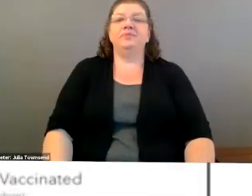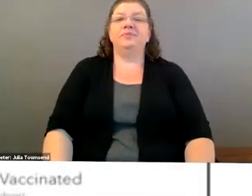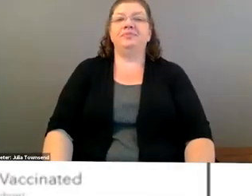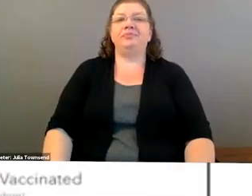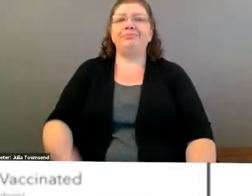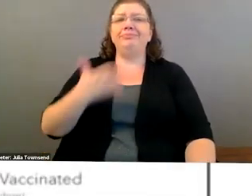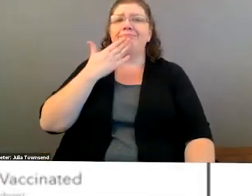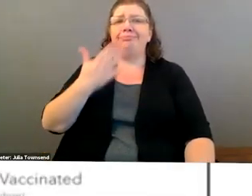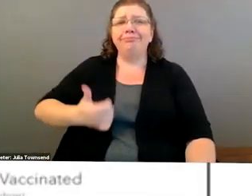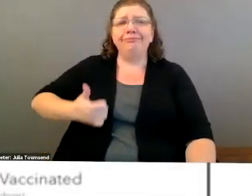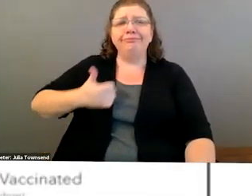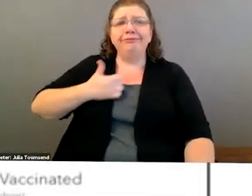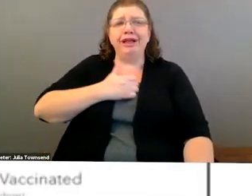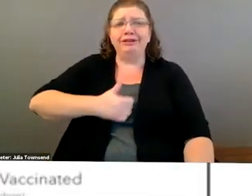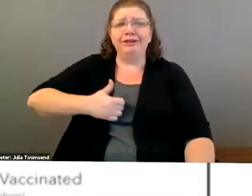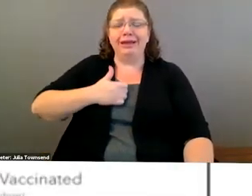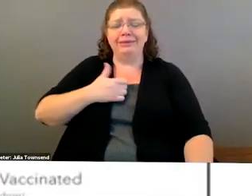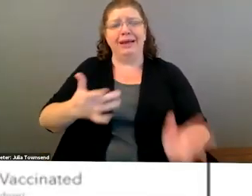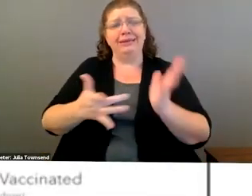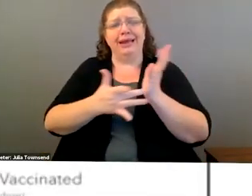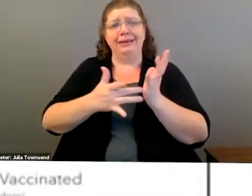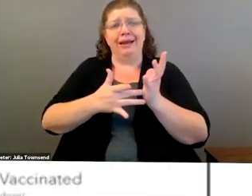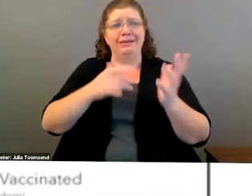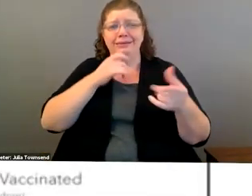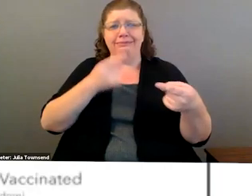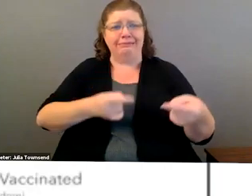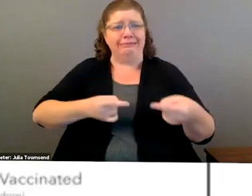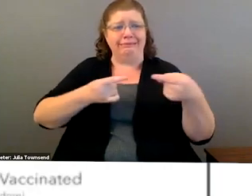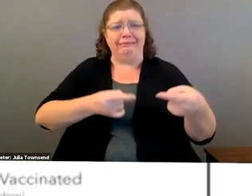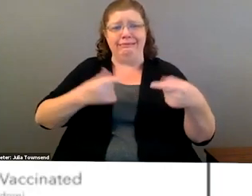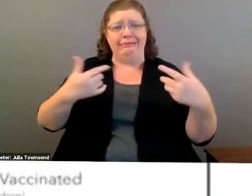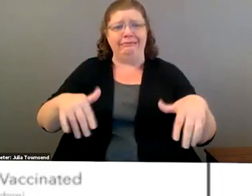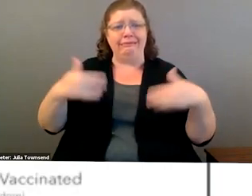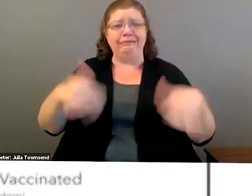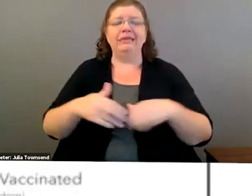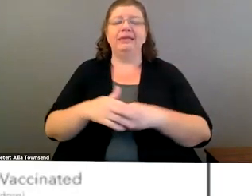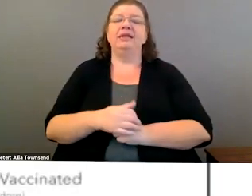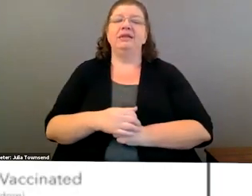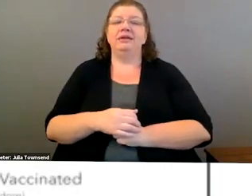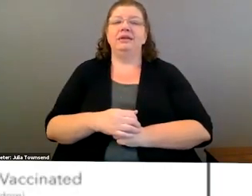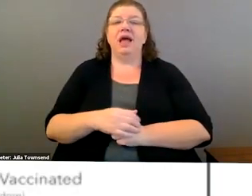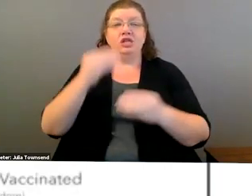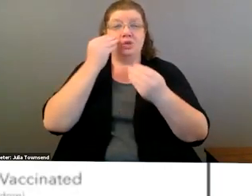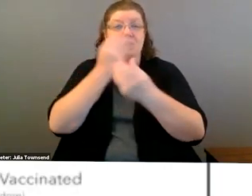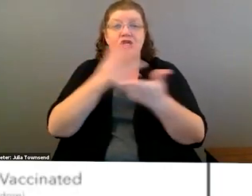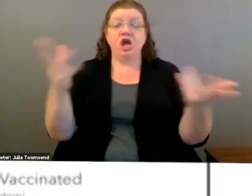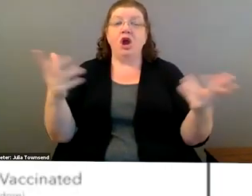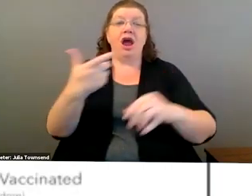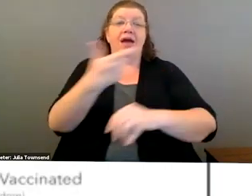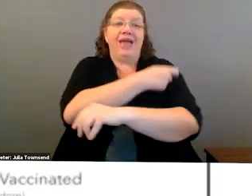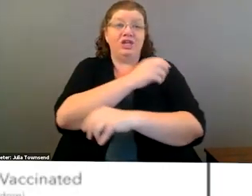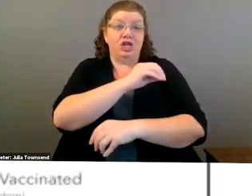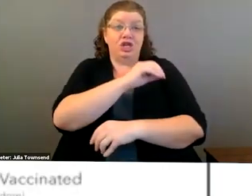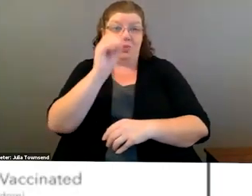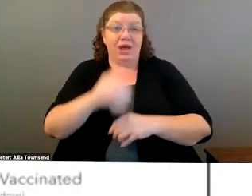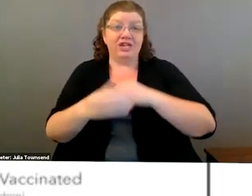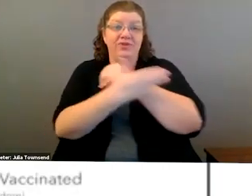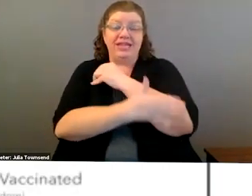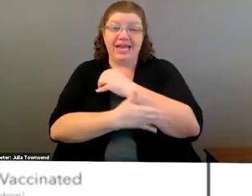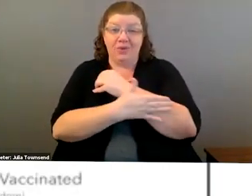gracias y me disculpo que pues la tecnología no me ha funcionado muy bien uy yo sí quería decirles que el índice de